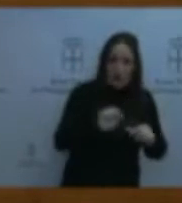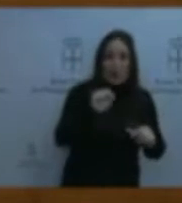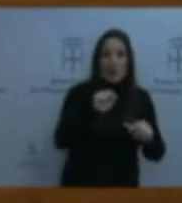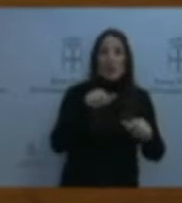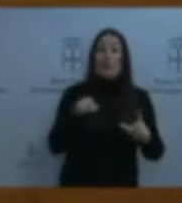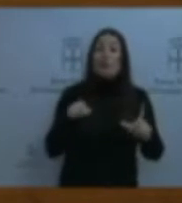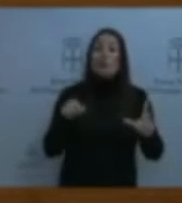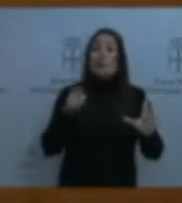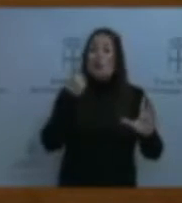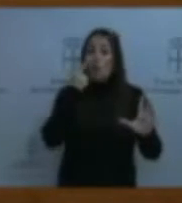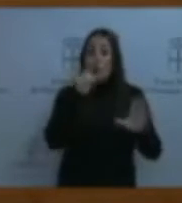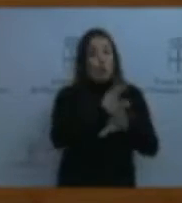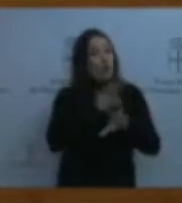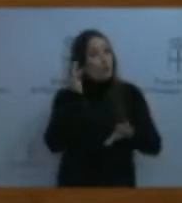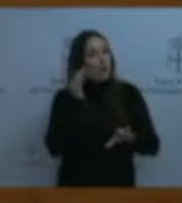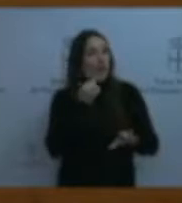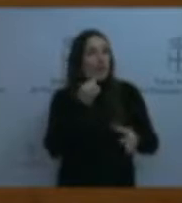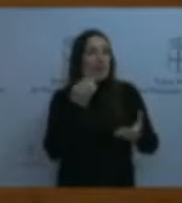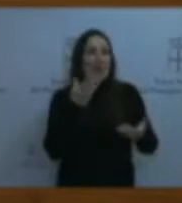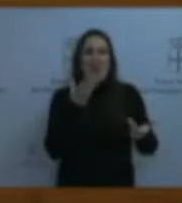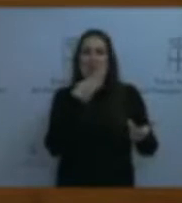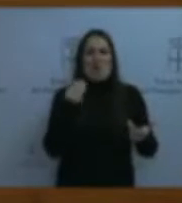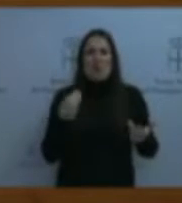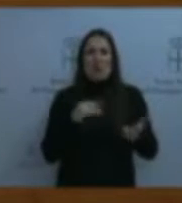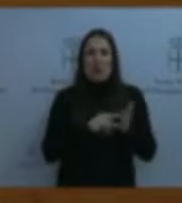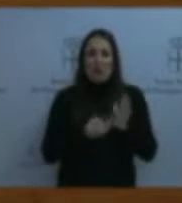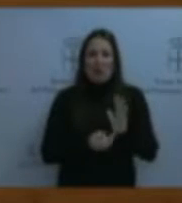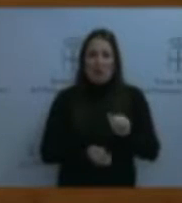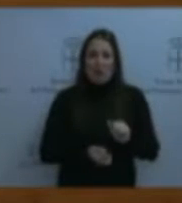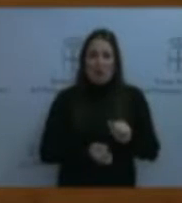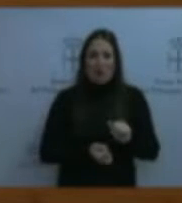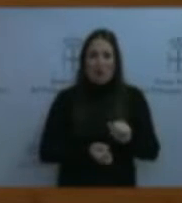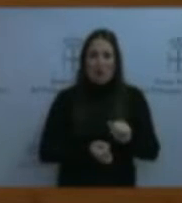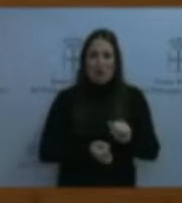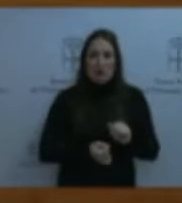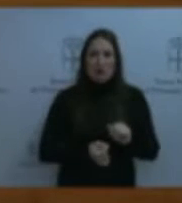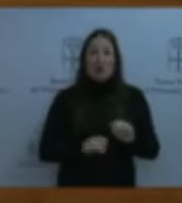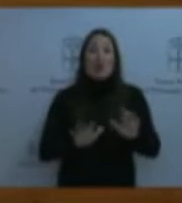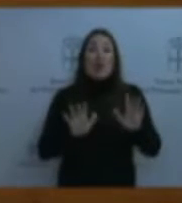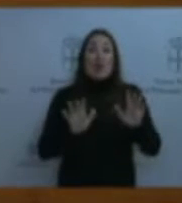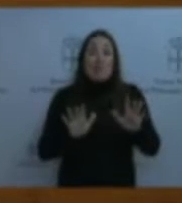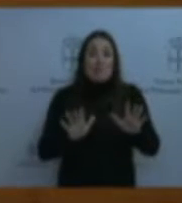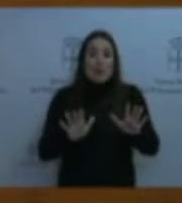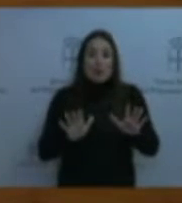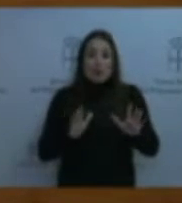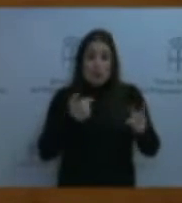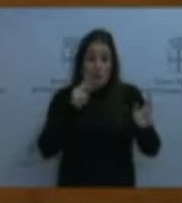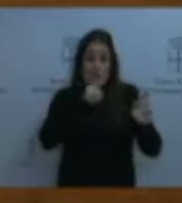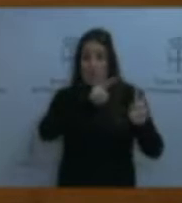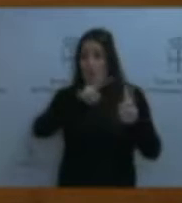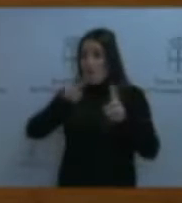esto la consejera dice que no conoce este proyecto. Pero nosotros vemos que otras